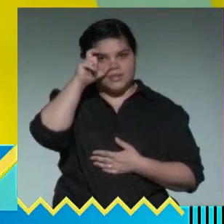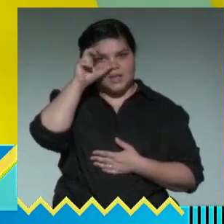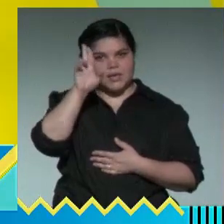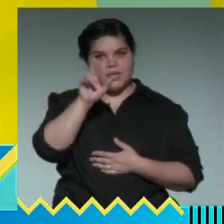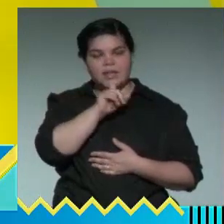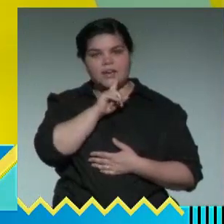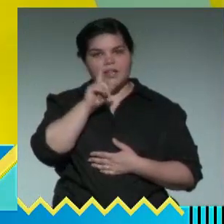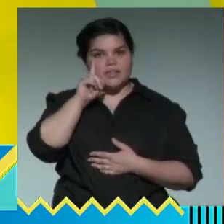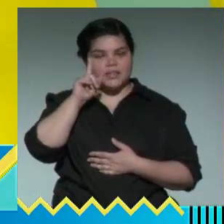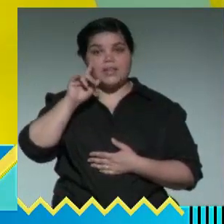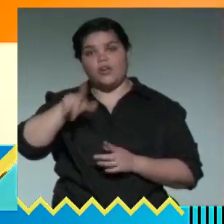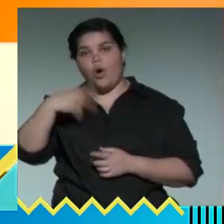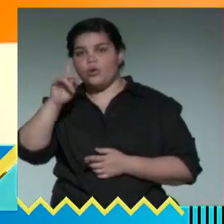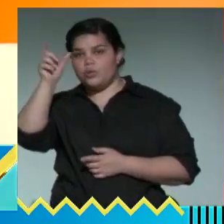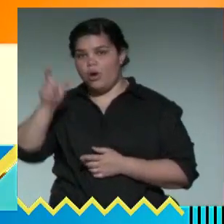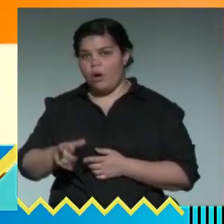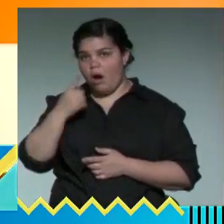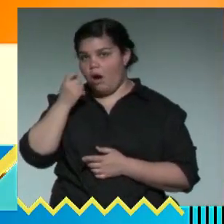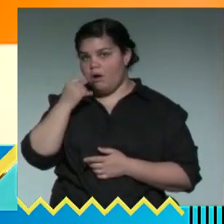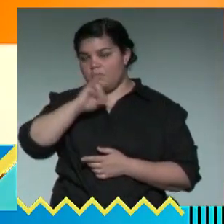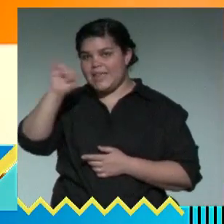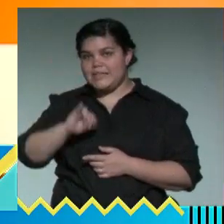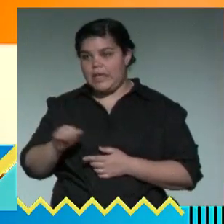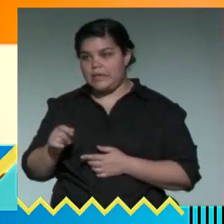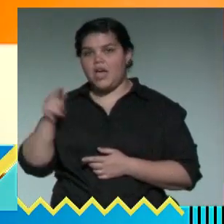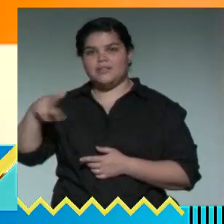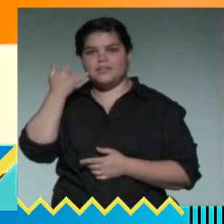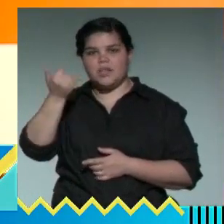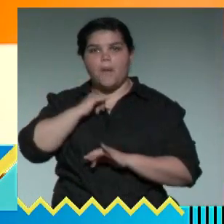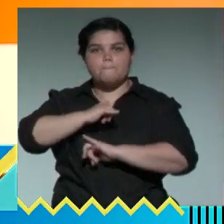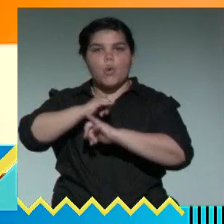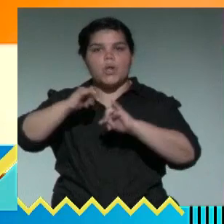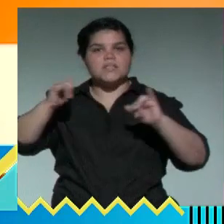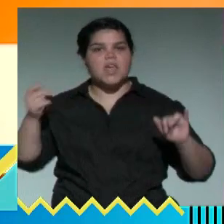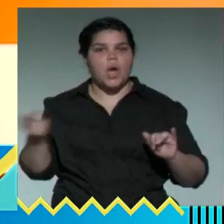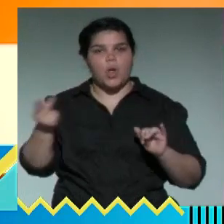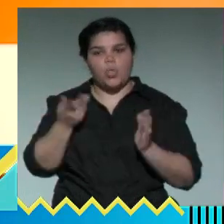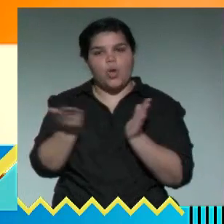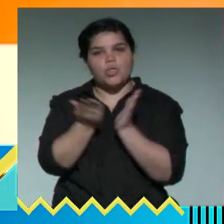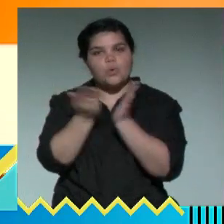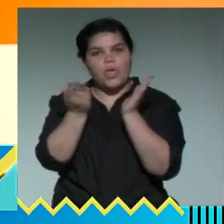empieza la idea. Pero me parece que es como muy significativo que los dos hayan sido estudiantes